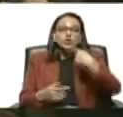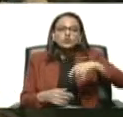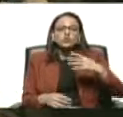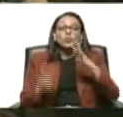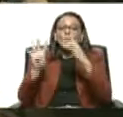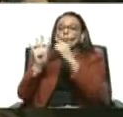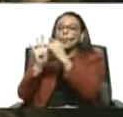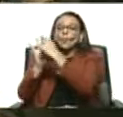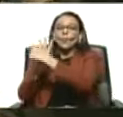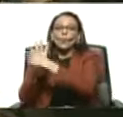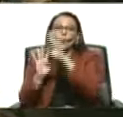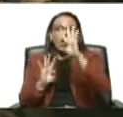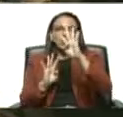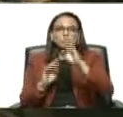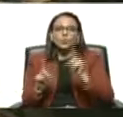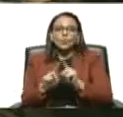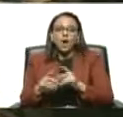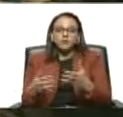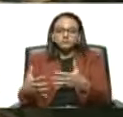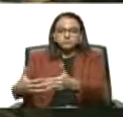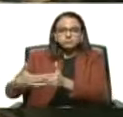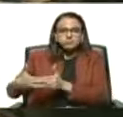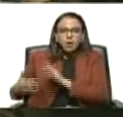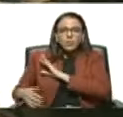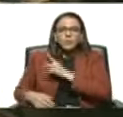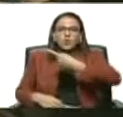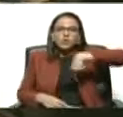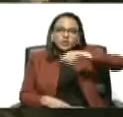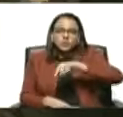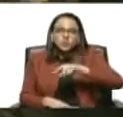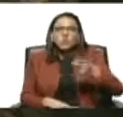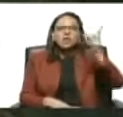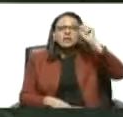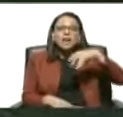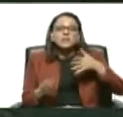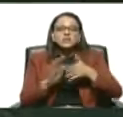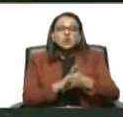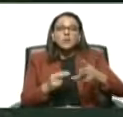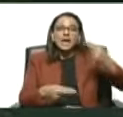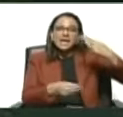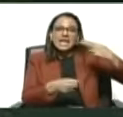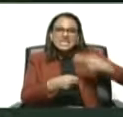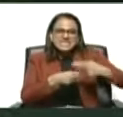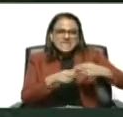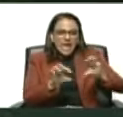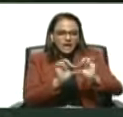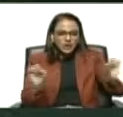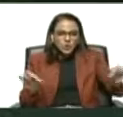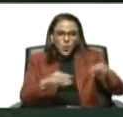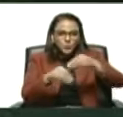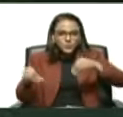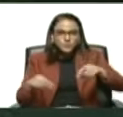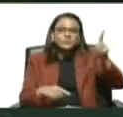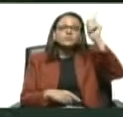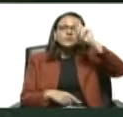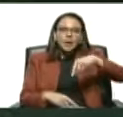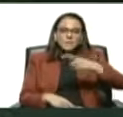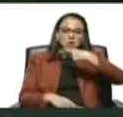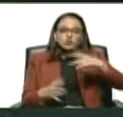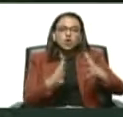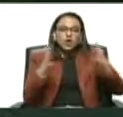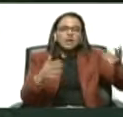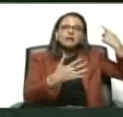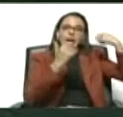Venezuela tiene también la octava reserva de hierro más grande del mundo, la sexta reserva mundial